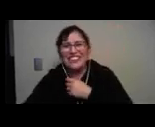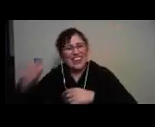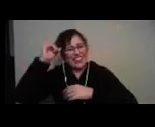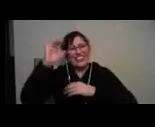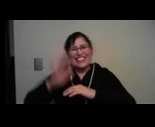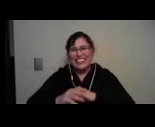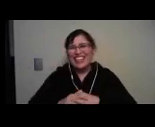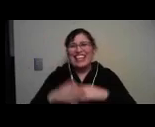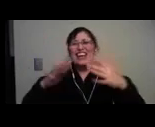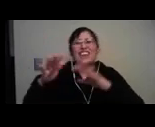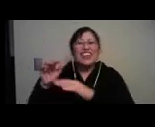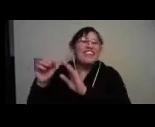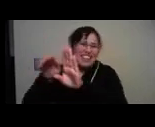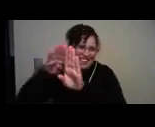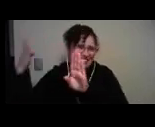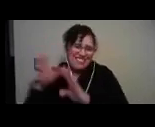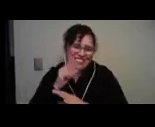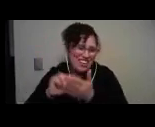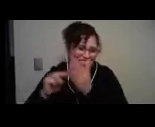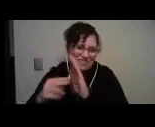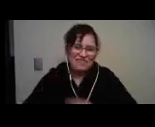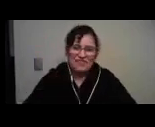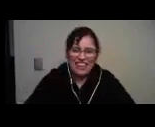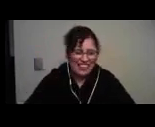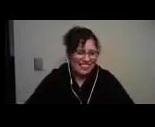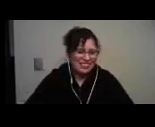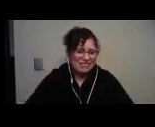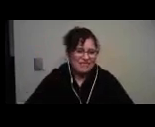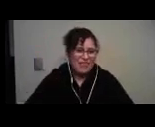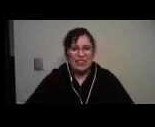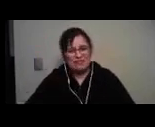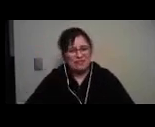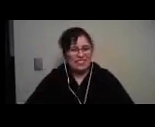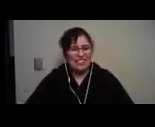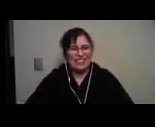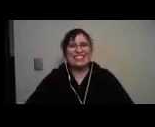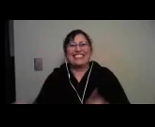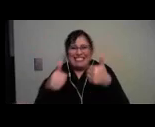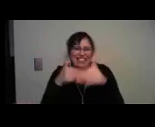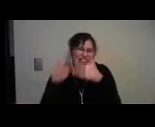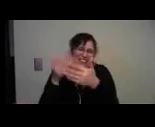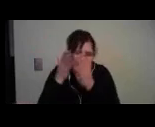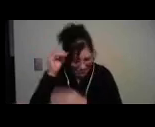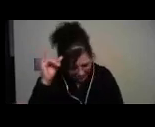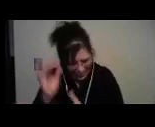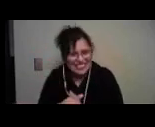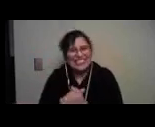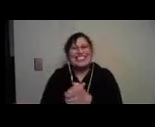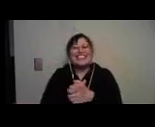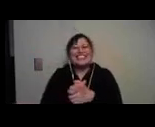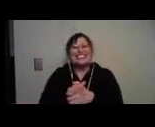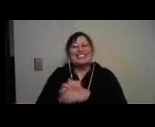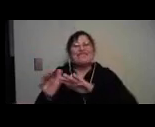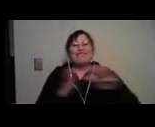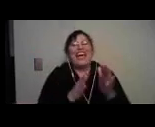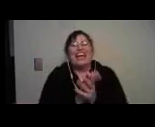tocando, perdón. Ya, pero ya abrieron, no hay problema. Ok, ahora sí, gracias. Ya. Lo